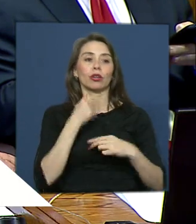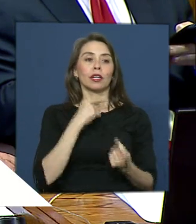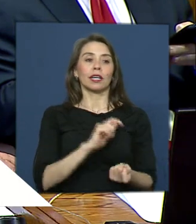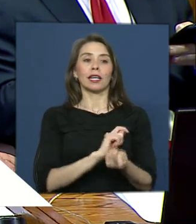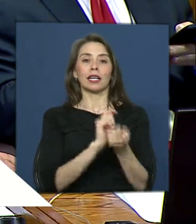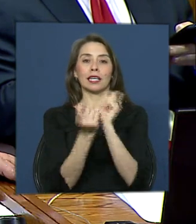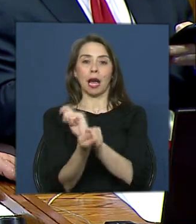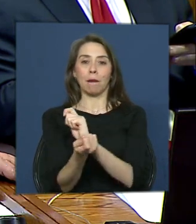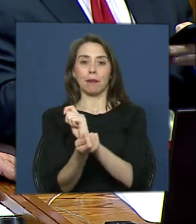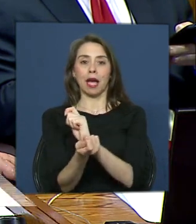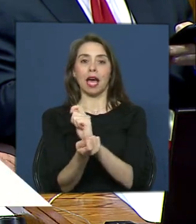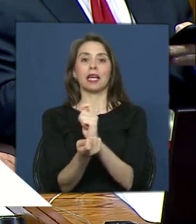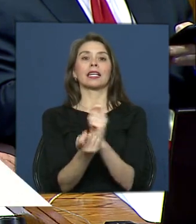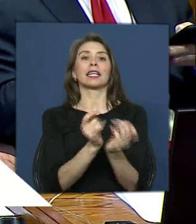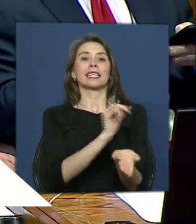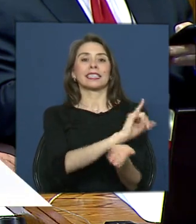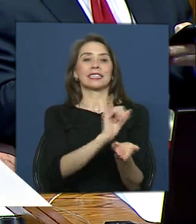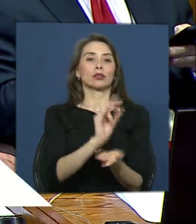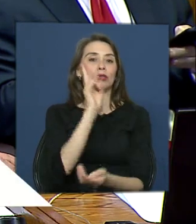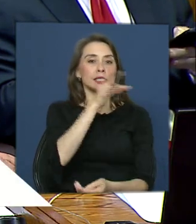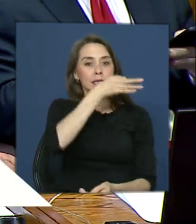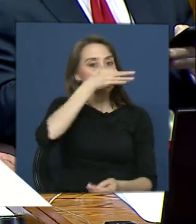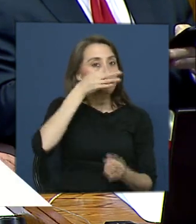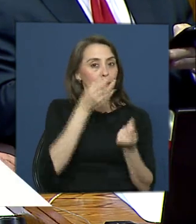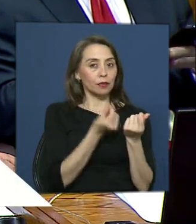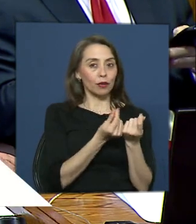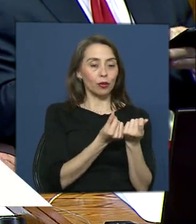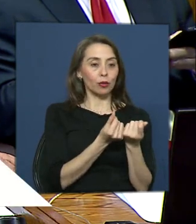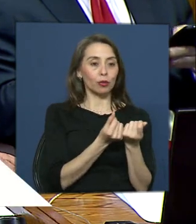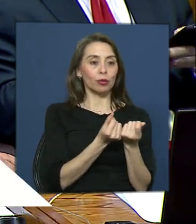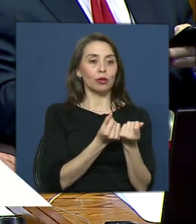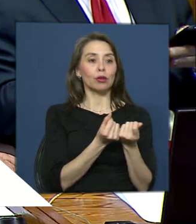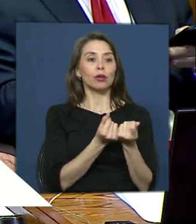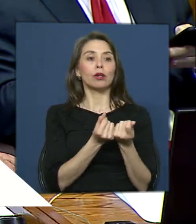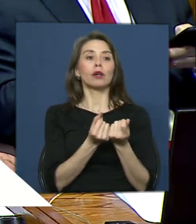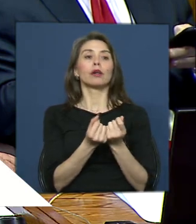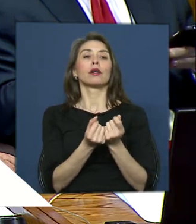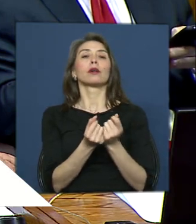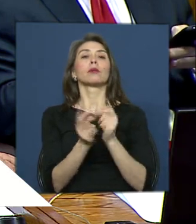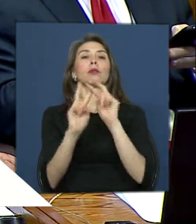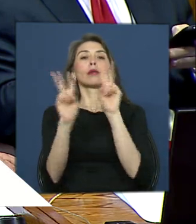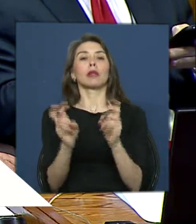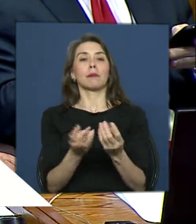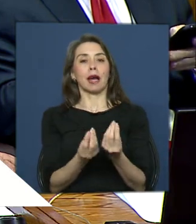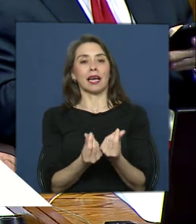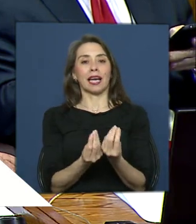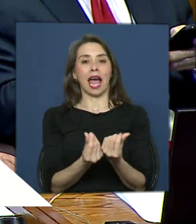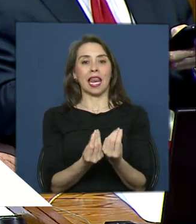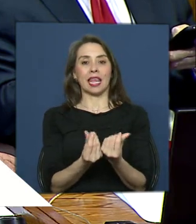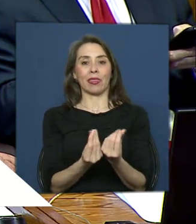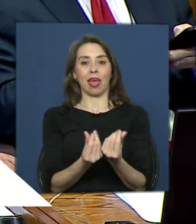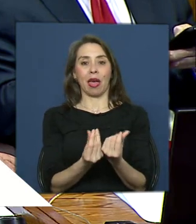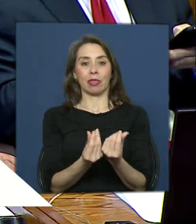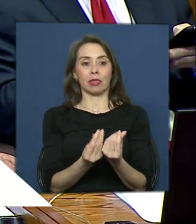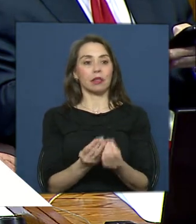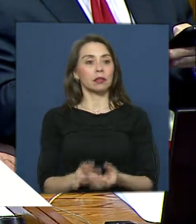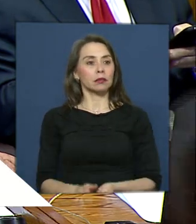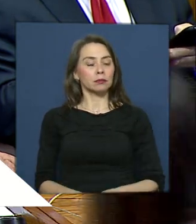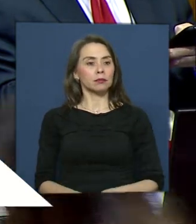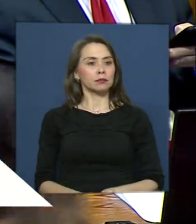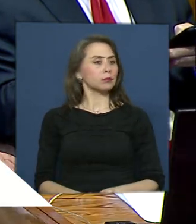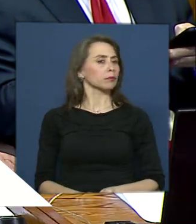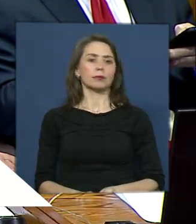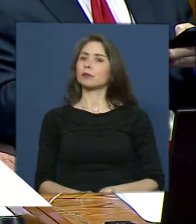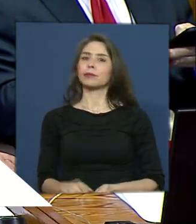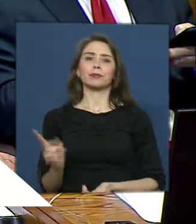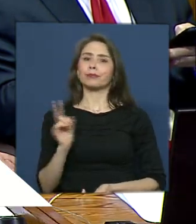a instituciones sin fines de lucro por el tema de la calidad solamente, ¿no es cierto? Y hace, no, esa hay